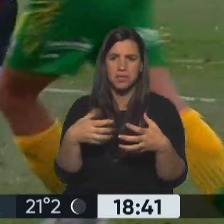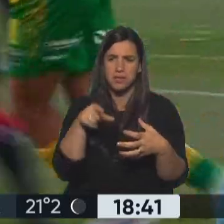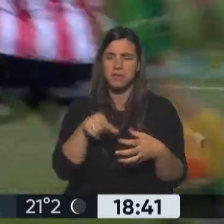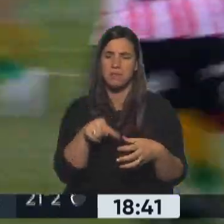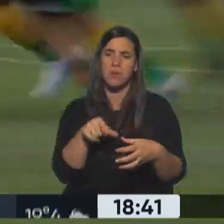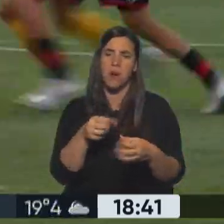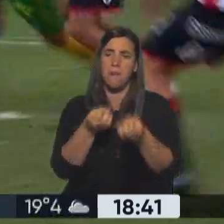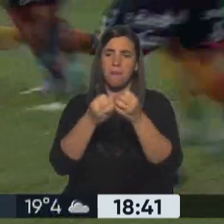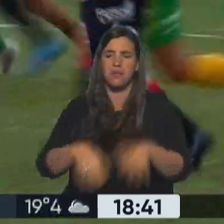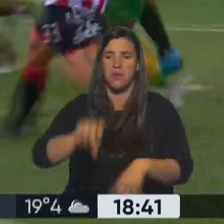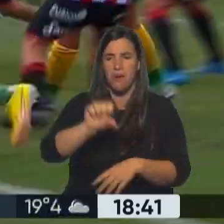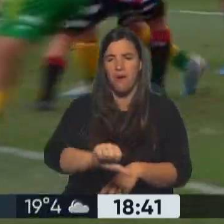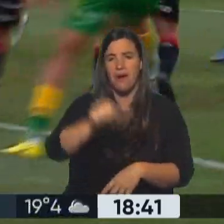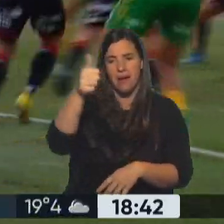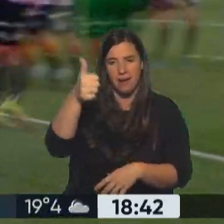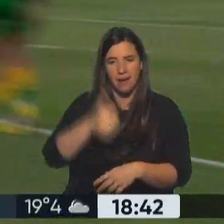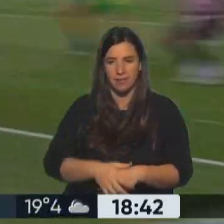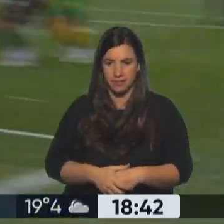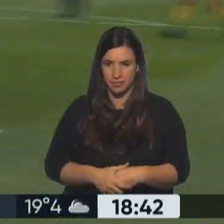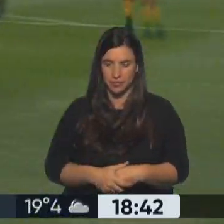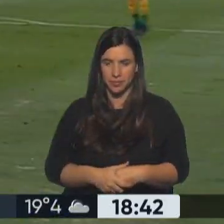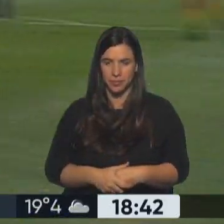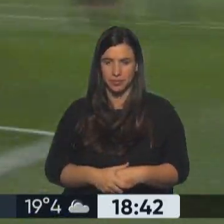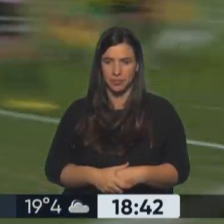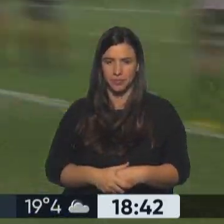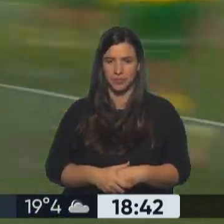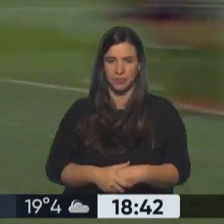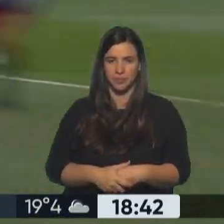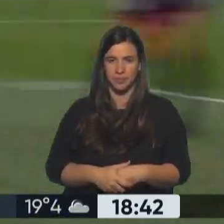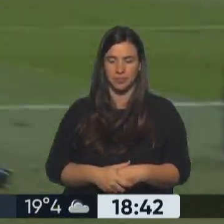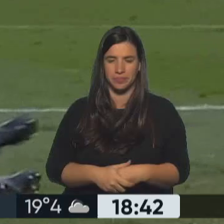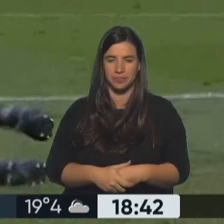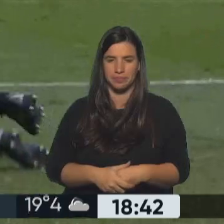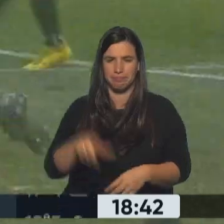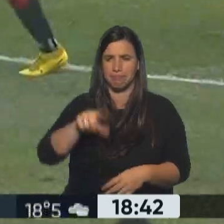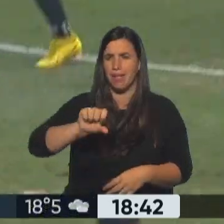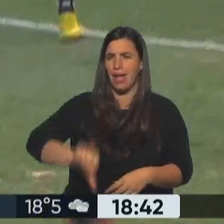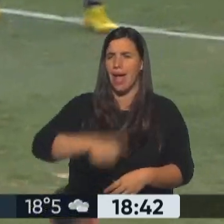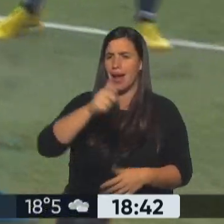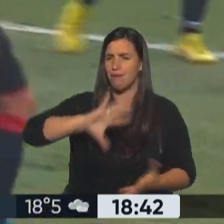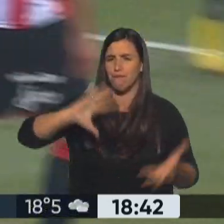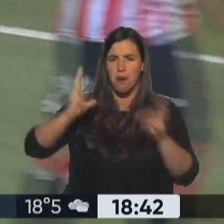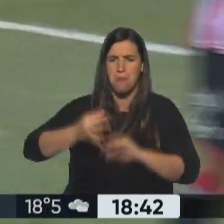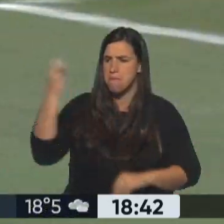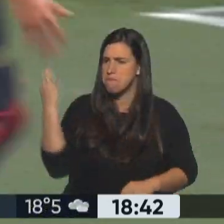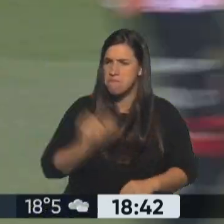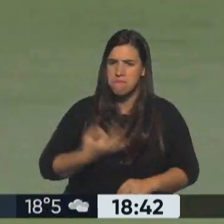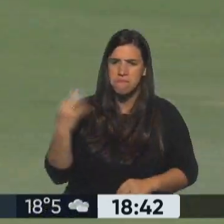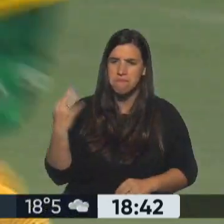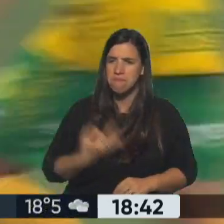ganando en el complemento de una manera casi especial, porque fue